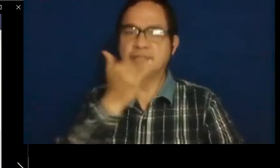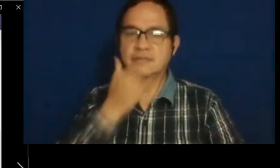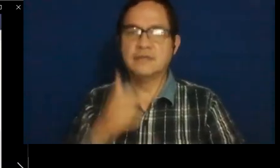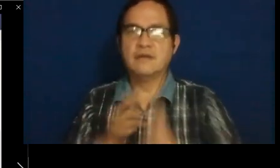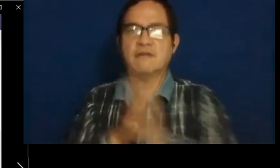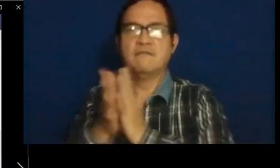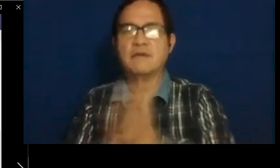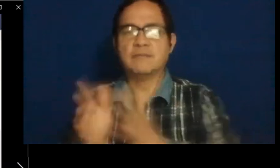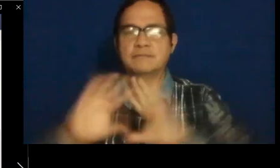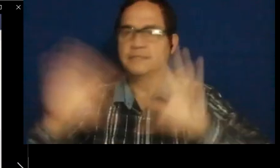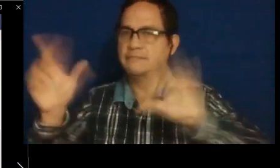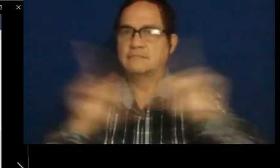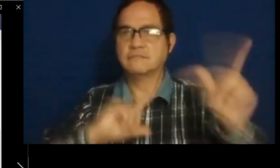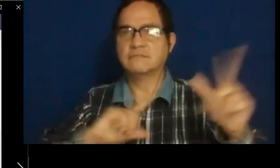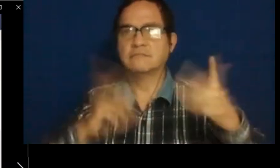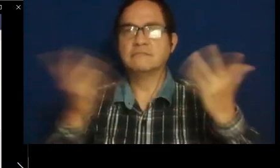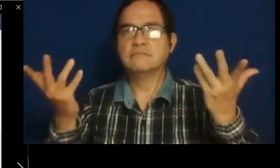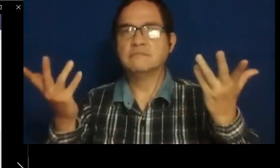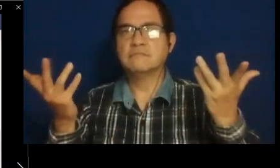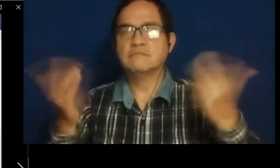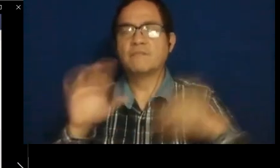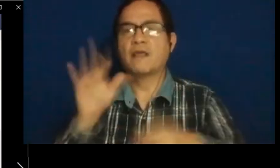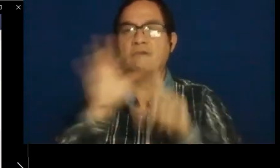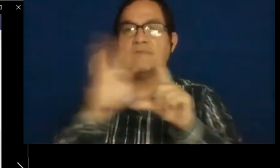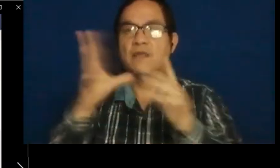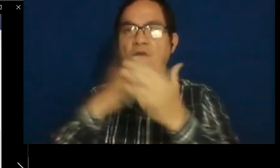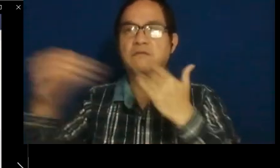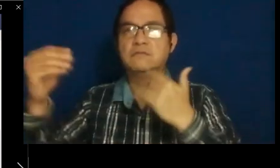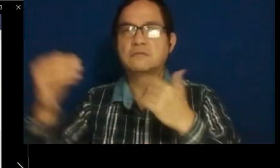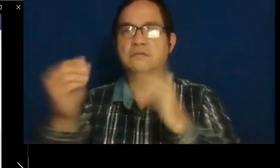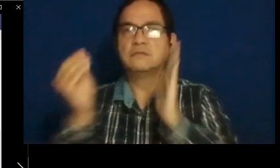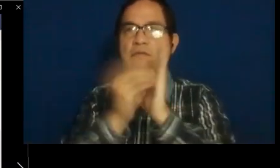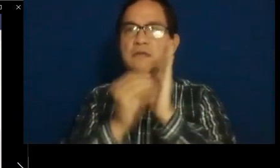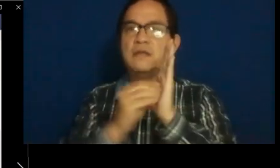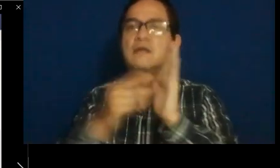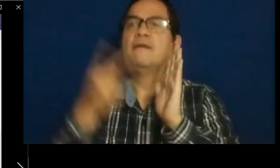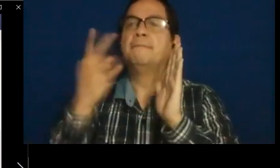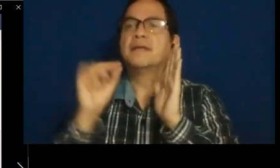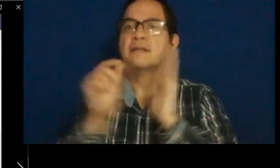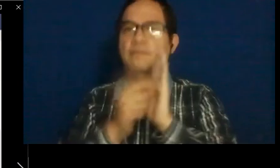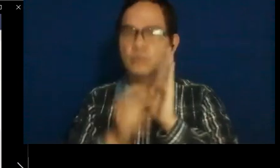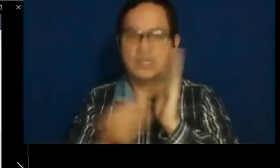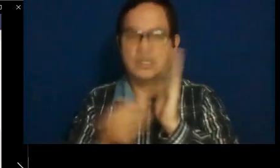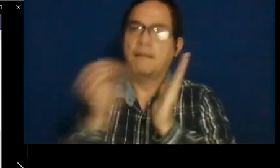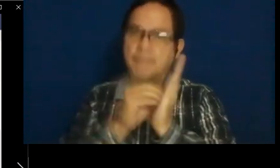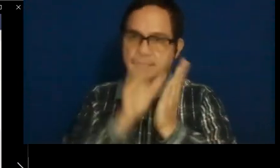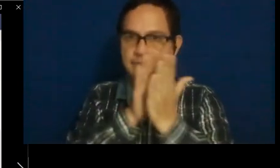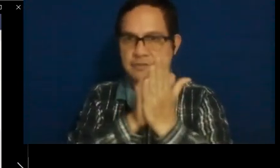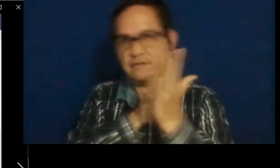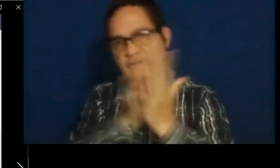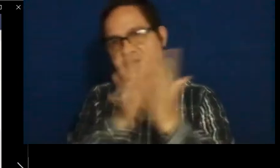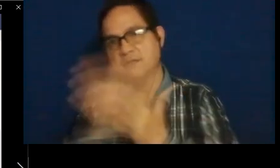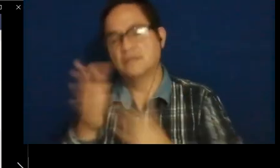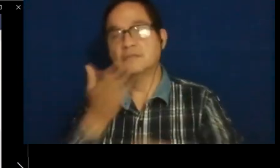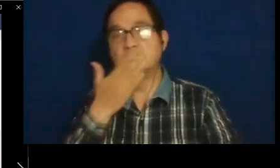no hay rollo. ¿Qué es lo importante? Que no vayas a dejar el video por fuera, porque es que el video son 20 puntos. Ahora, si claramente tú tienes el